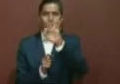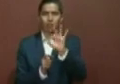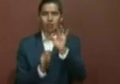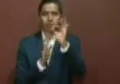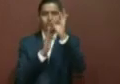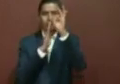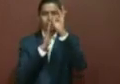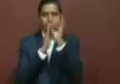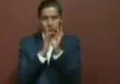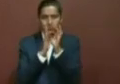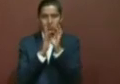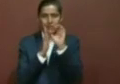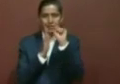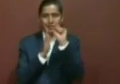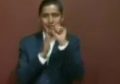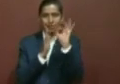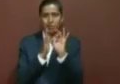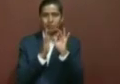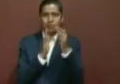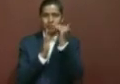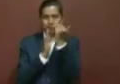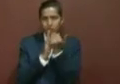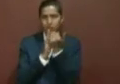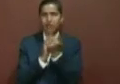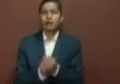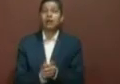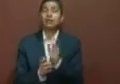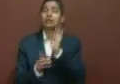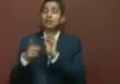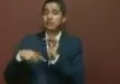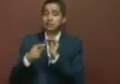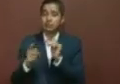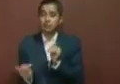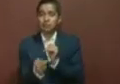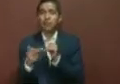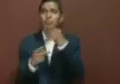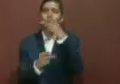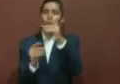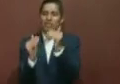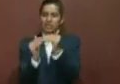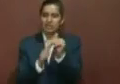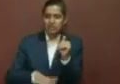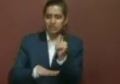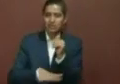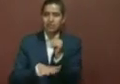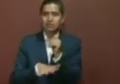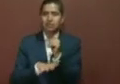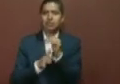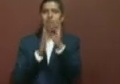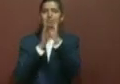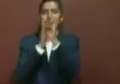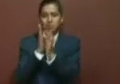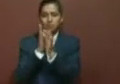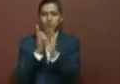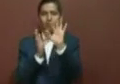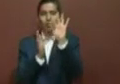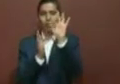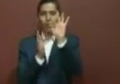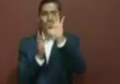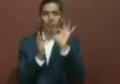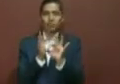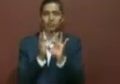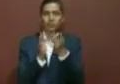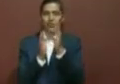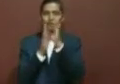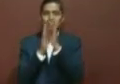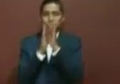a 60%. Si ya le preguntas, oye, ¿y en tu colonia? Eso se baja a menos del 40%.